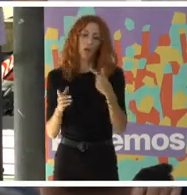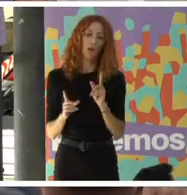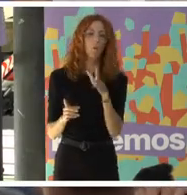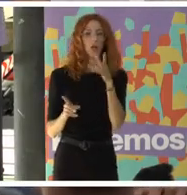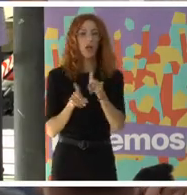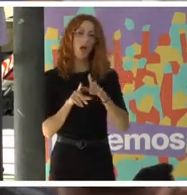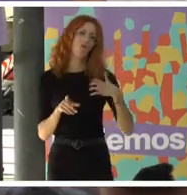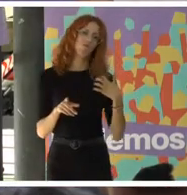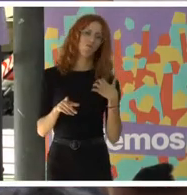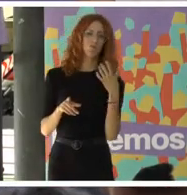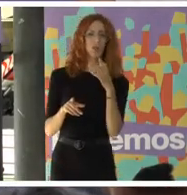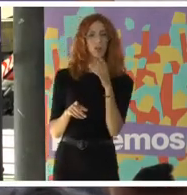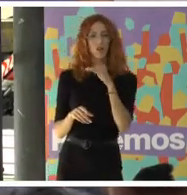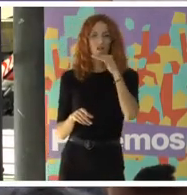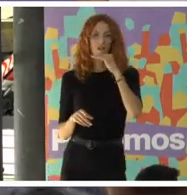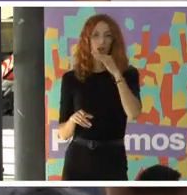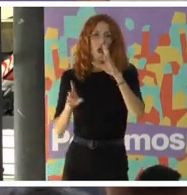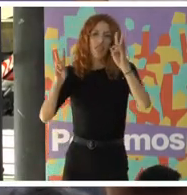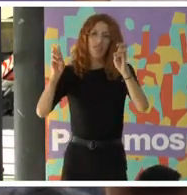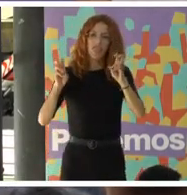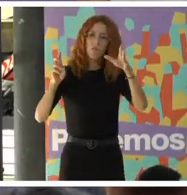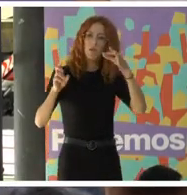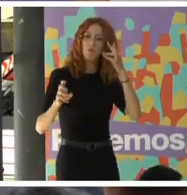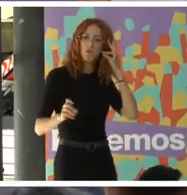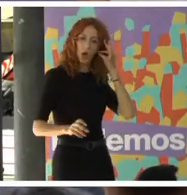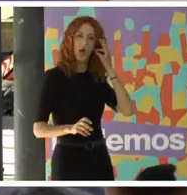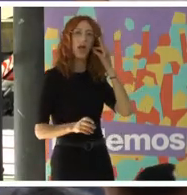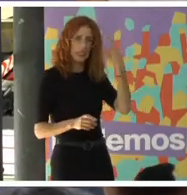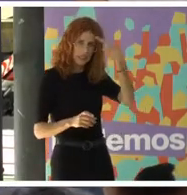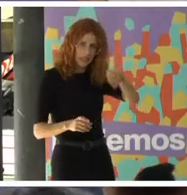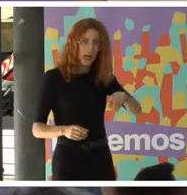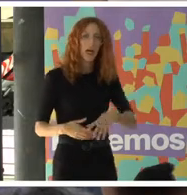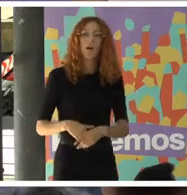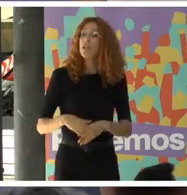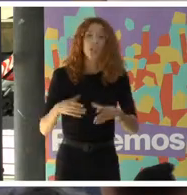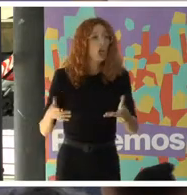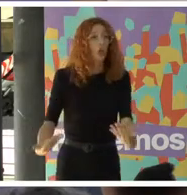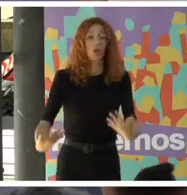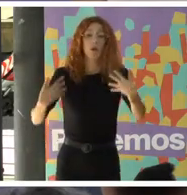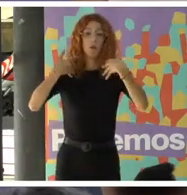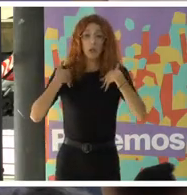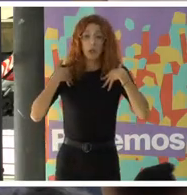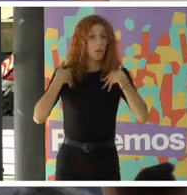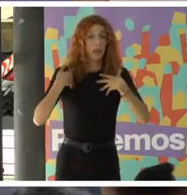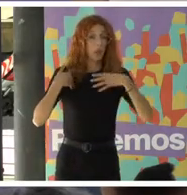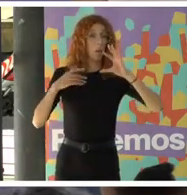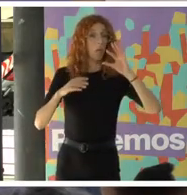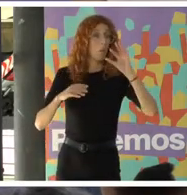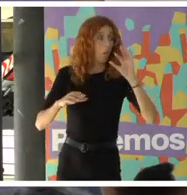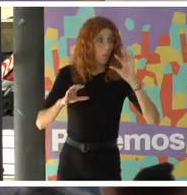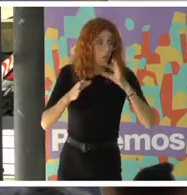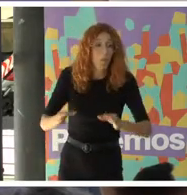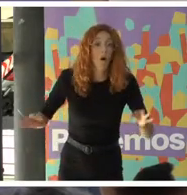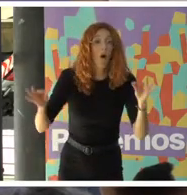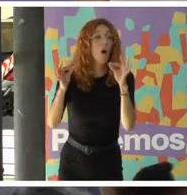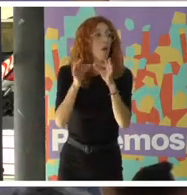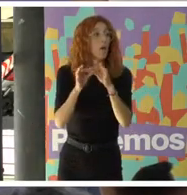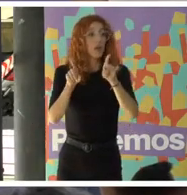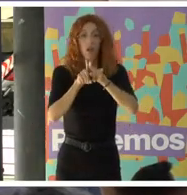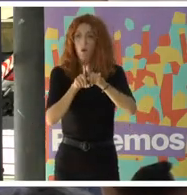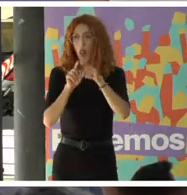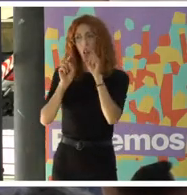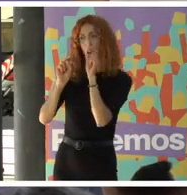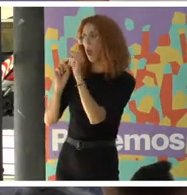molesto con lo de su mujer. Y sabéis que todos los cargos institucionales y orgánicos de Podemos, como no somos